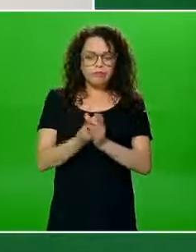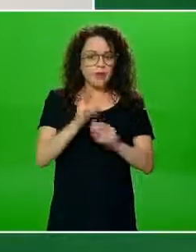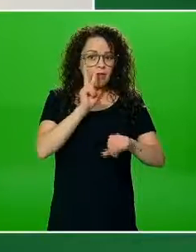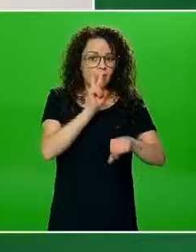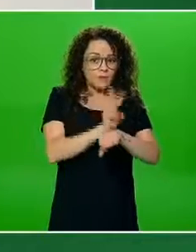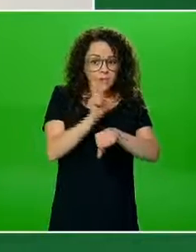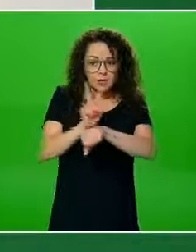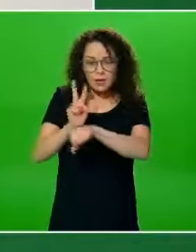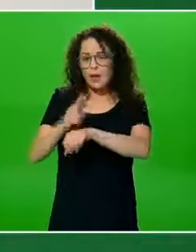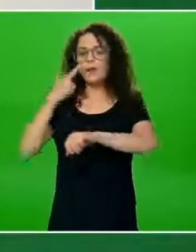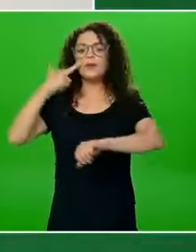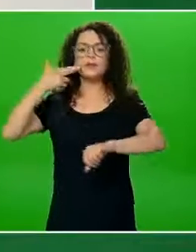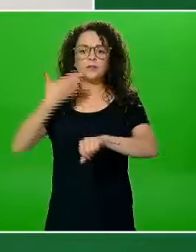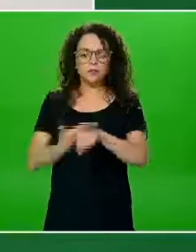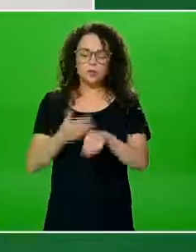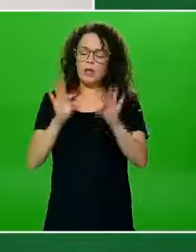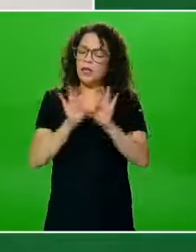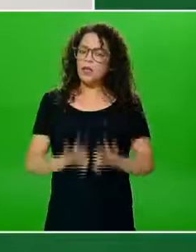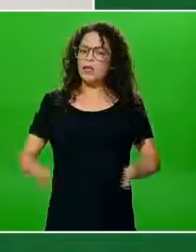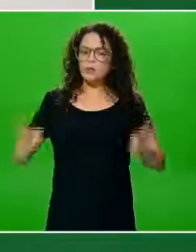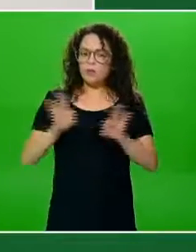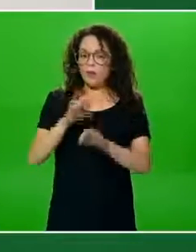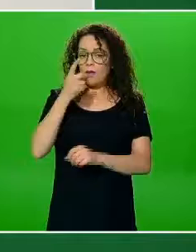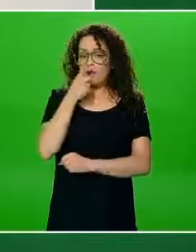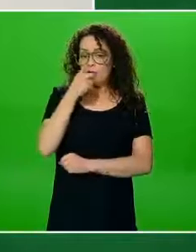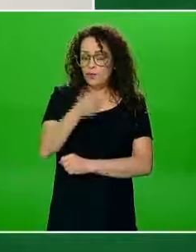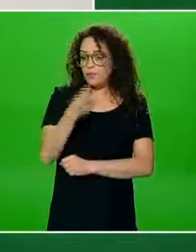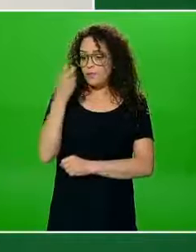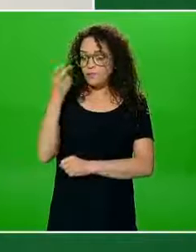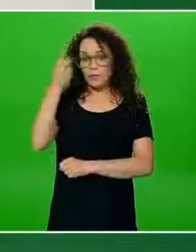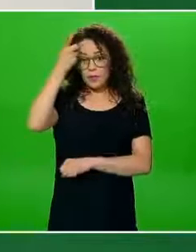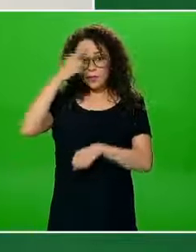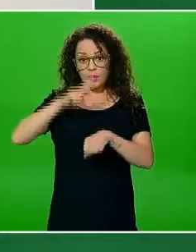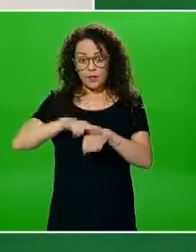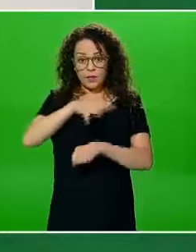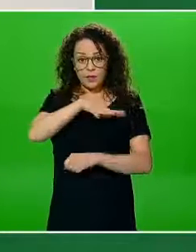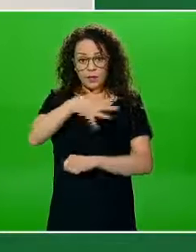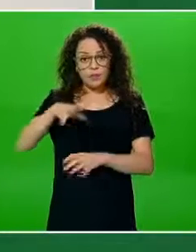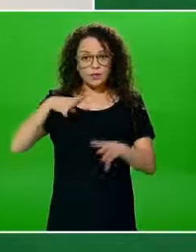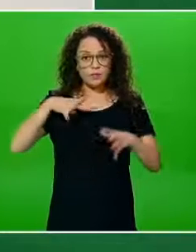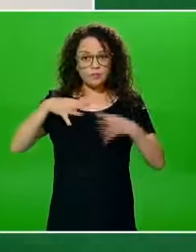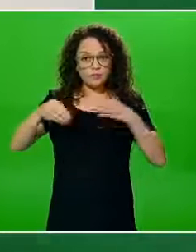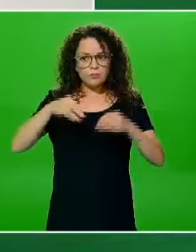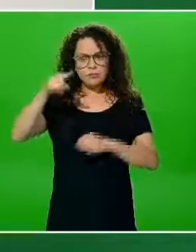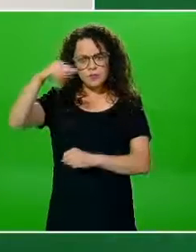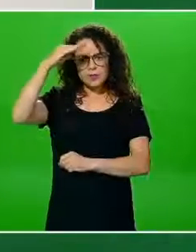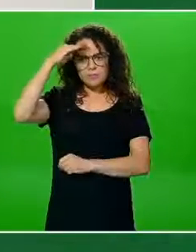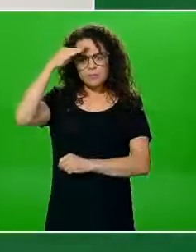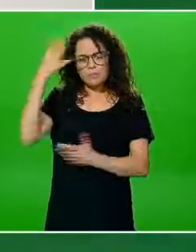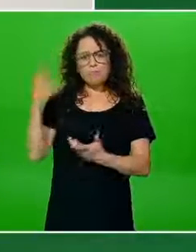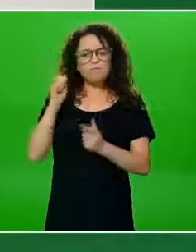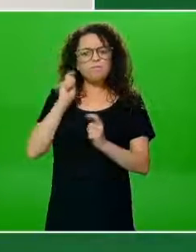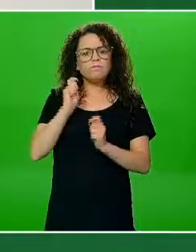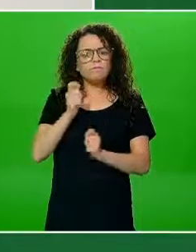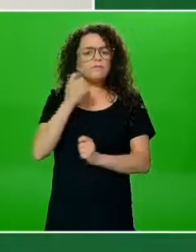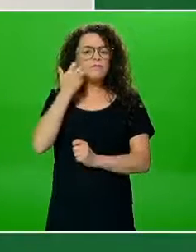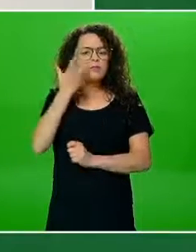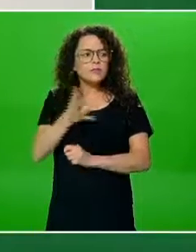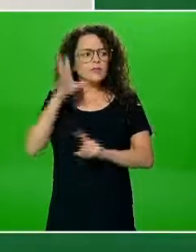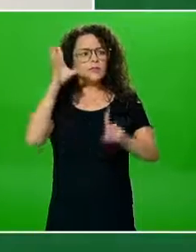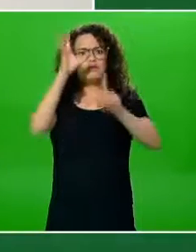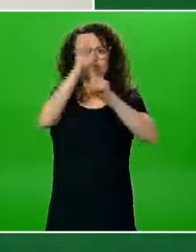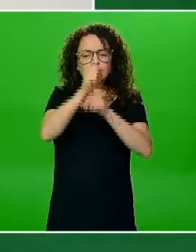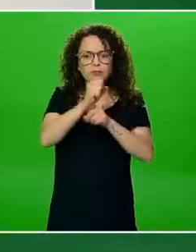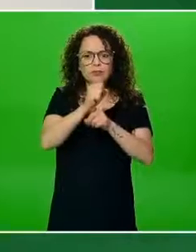Es importante mencionar que la Dirección General de Epidemiología, dentro de su objetivo y sus líneas principales de